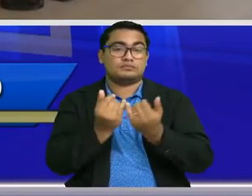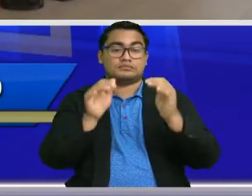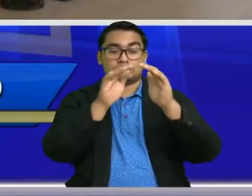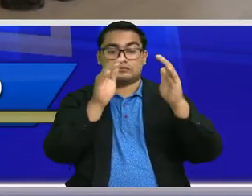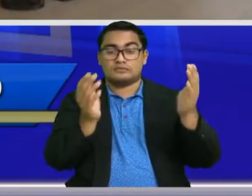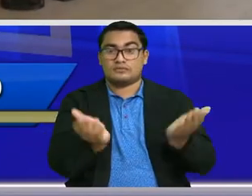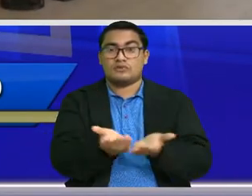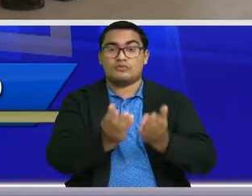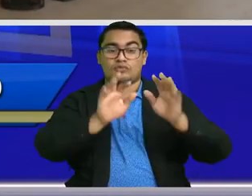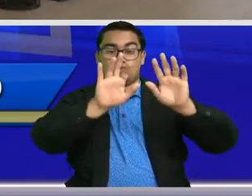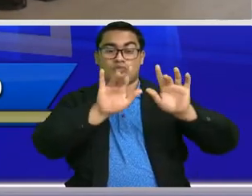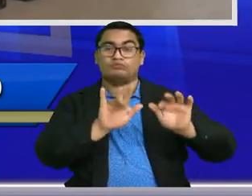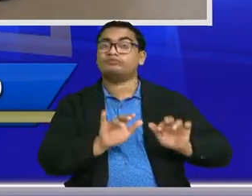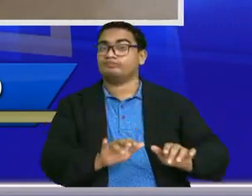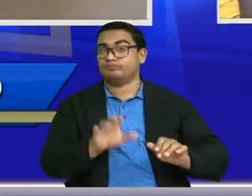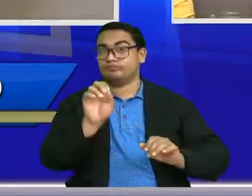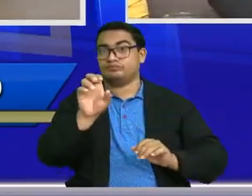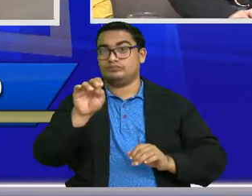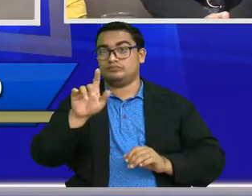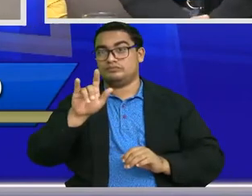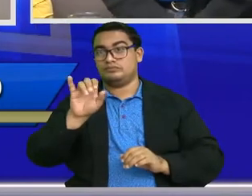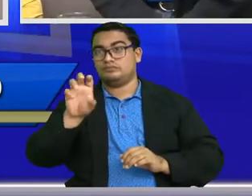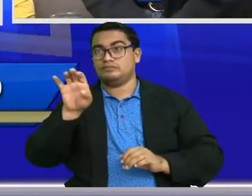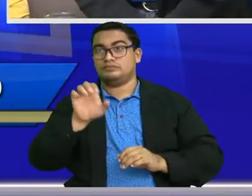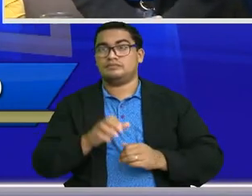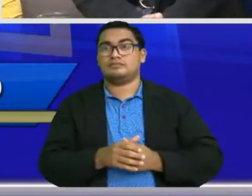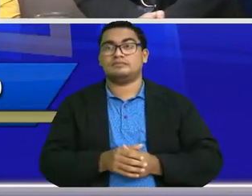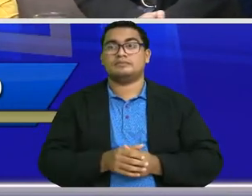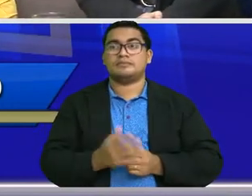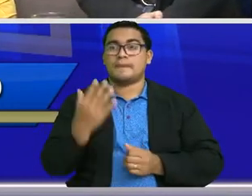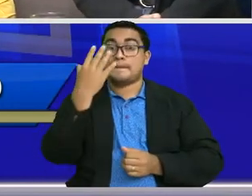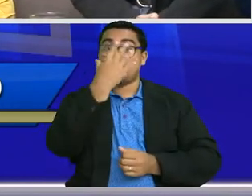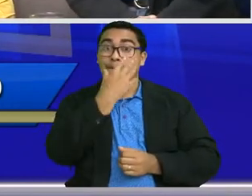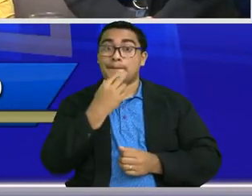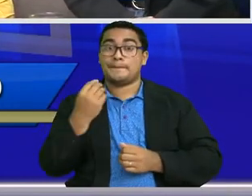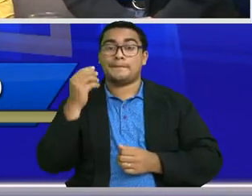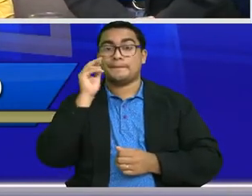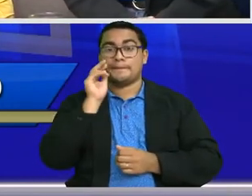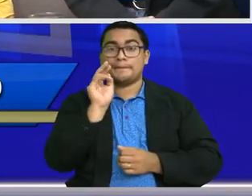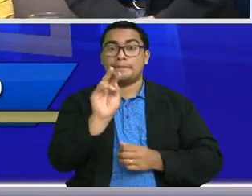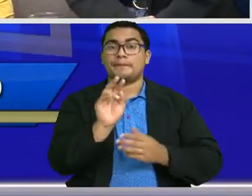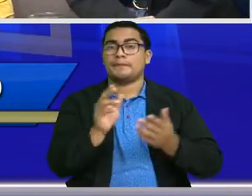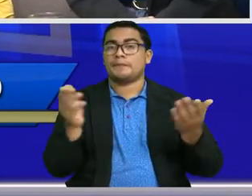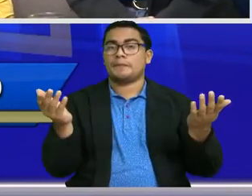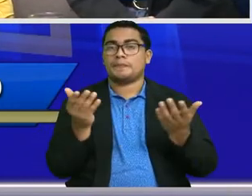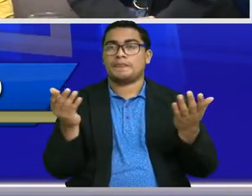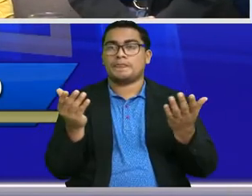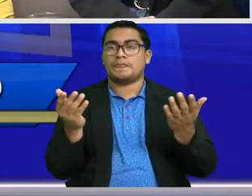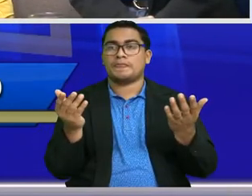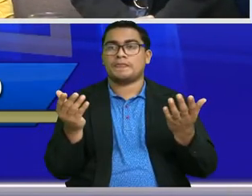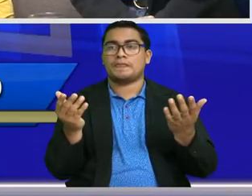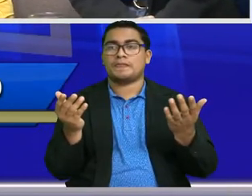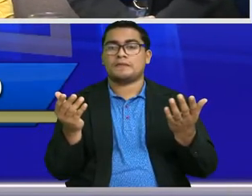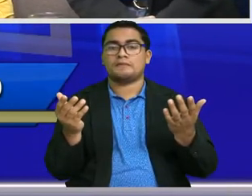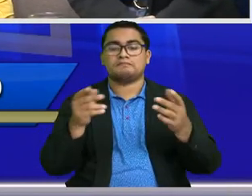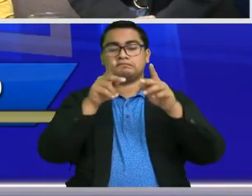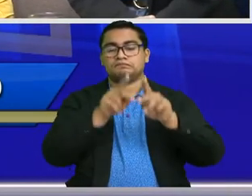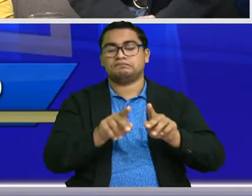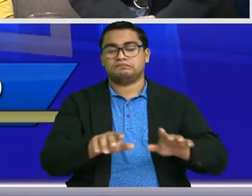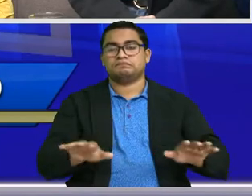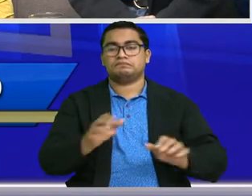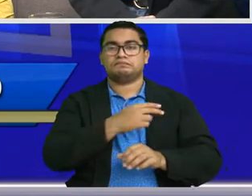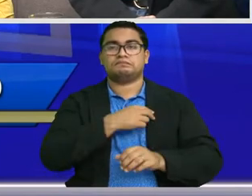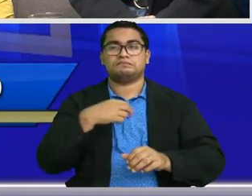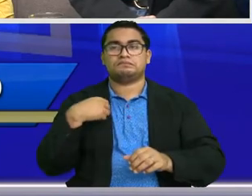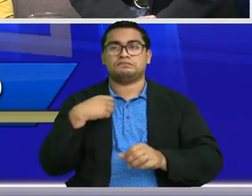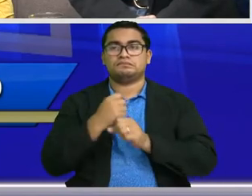se encuentren. Así es. Lo bonito de esto es también ver la parte de que es un plan que se ha venido